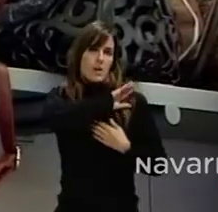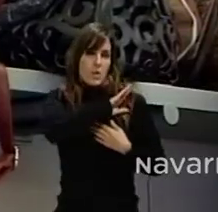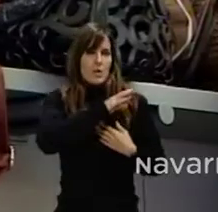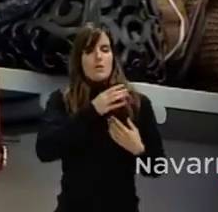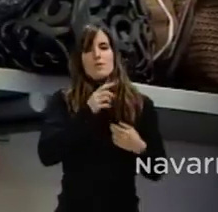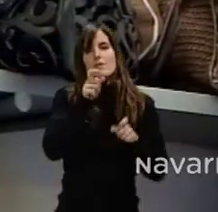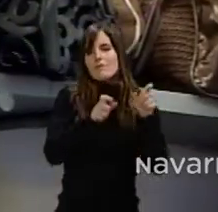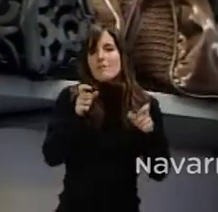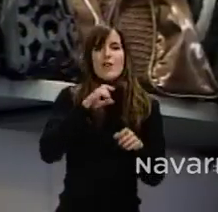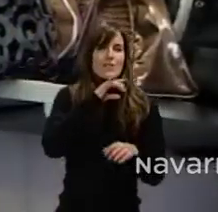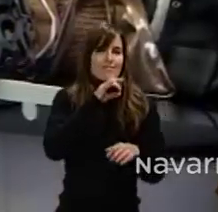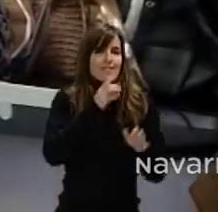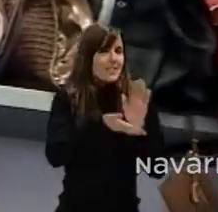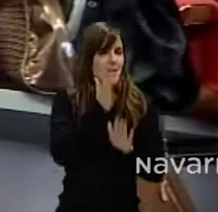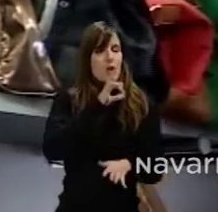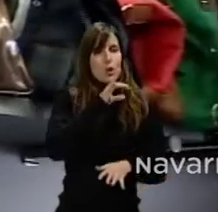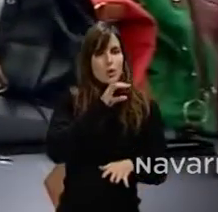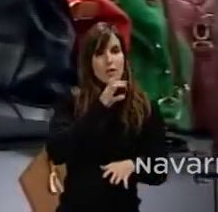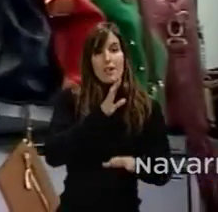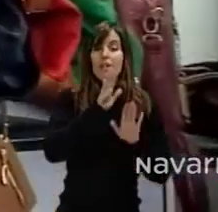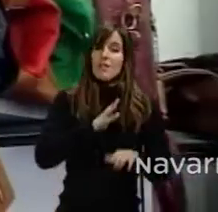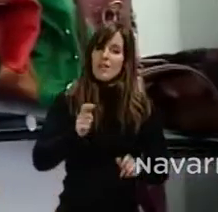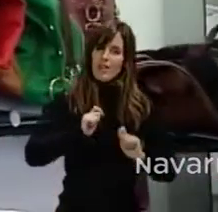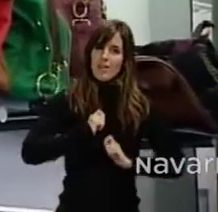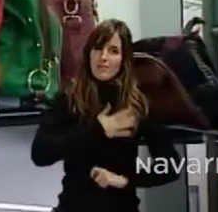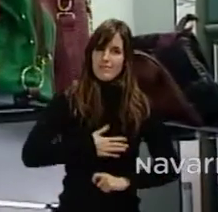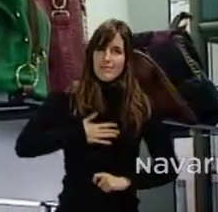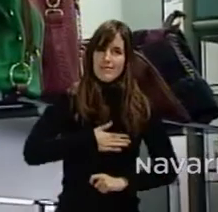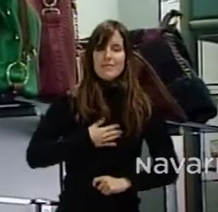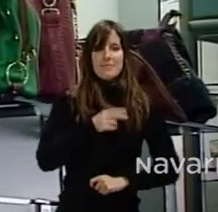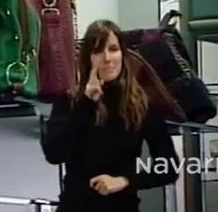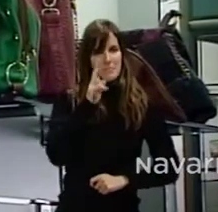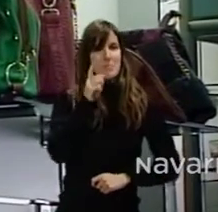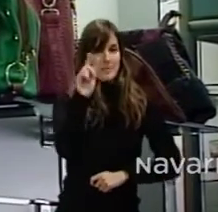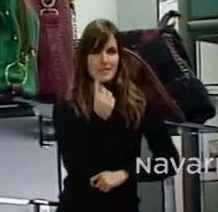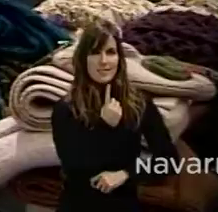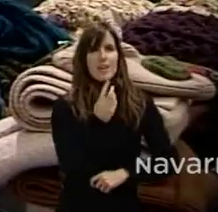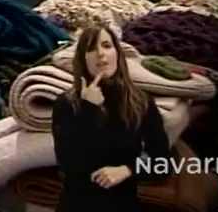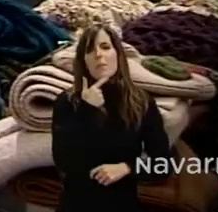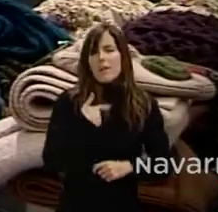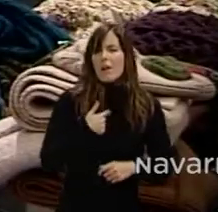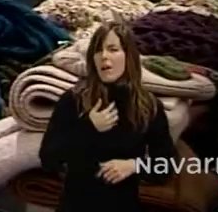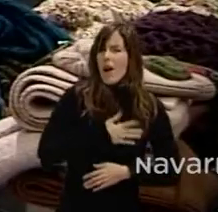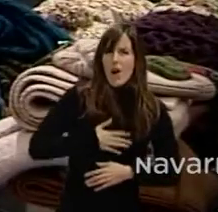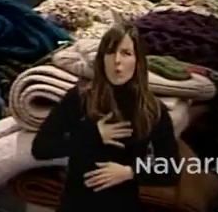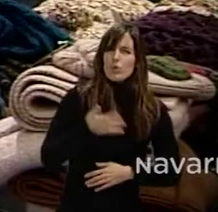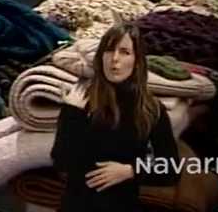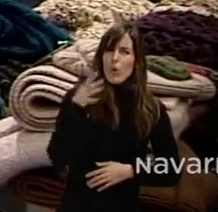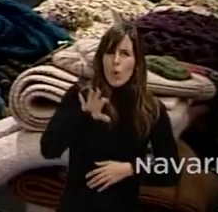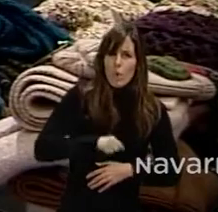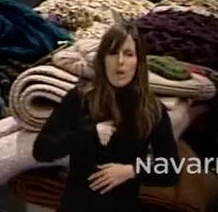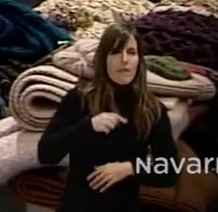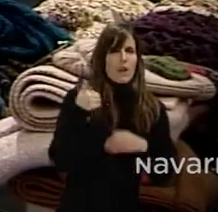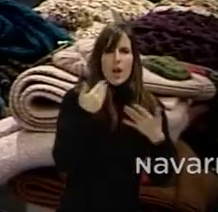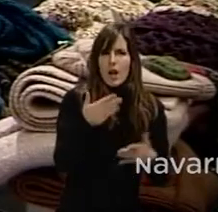la gente está contenta y se va contenta, entonces es también como muy gratificante cuando ves y vienen y te dicen ¡ay, qué a gusto lleve tal cosa! ¡Qué éxito